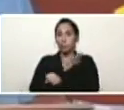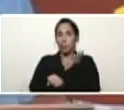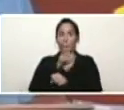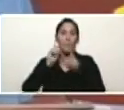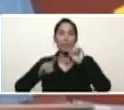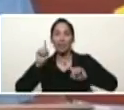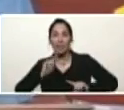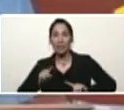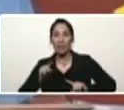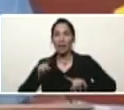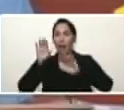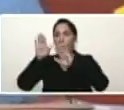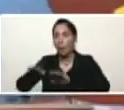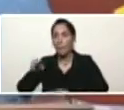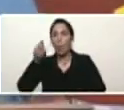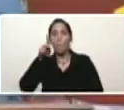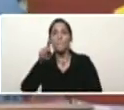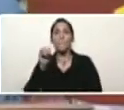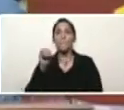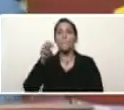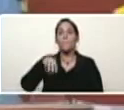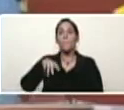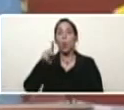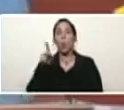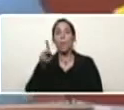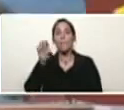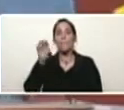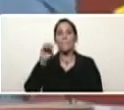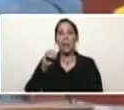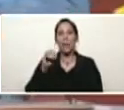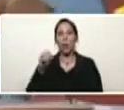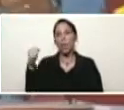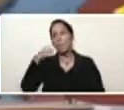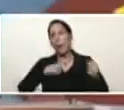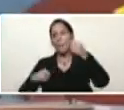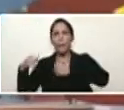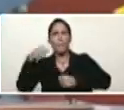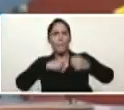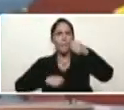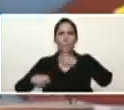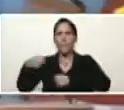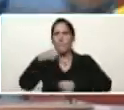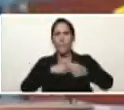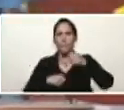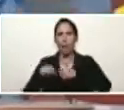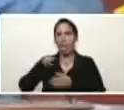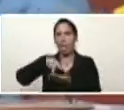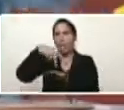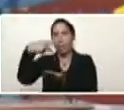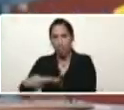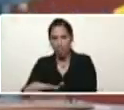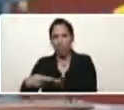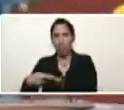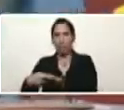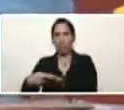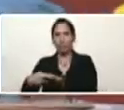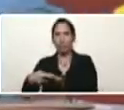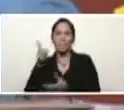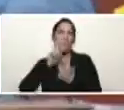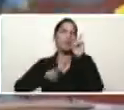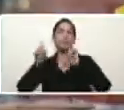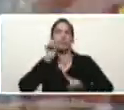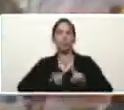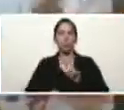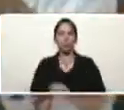yo le voy a dar izquierda, derecha, izquierda, para que caiga en la lona noqueado por